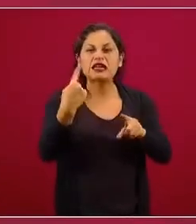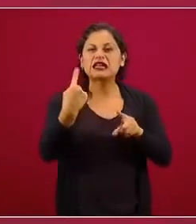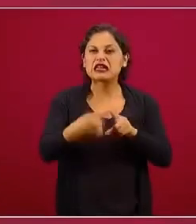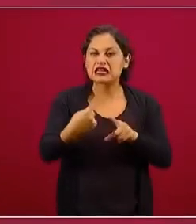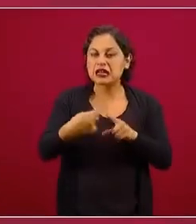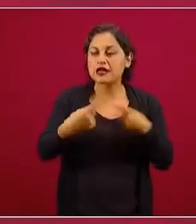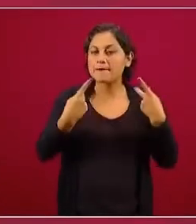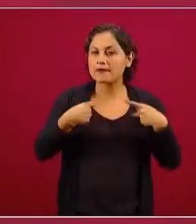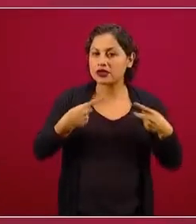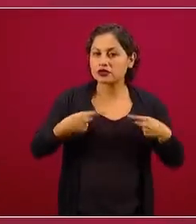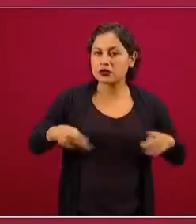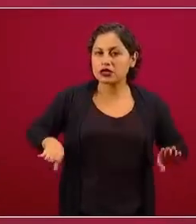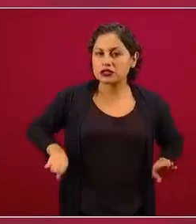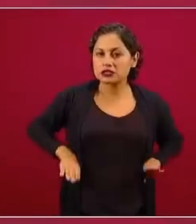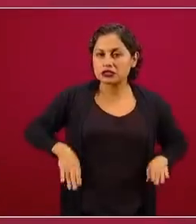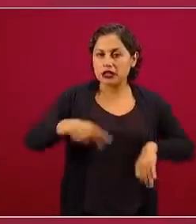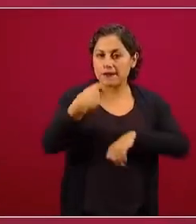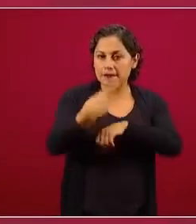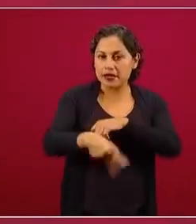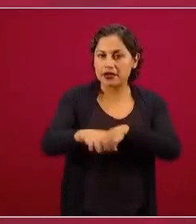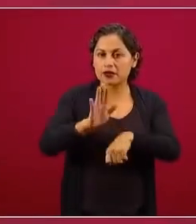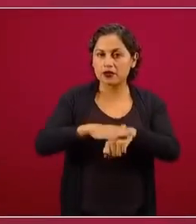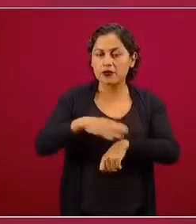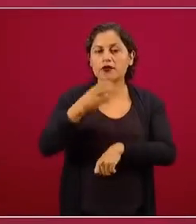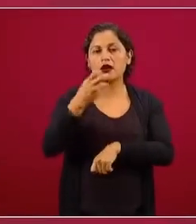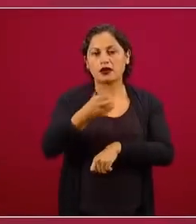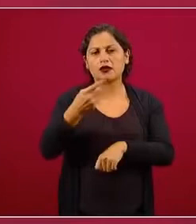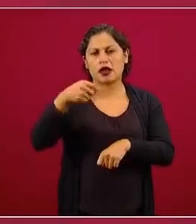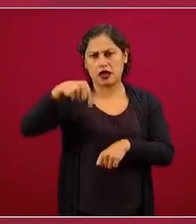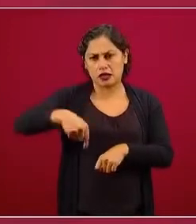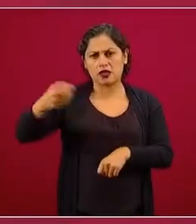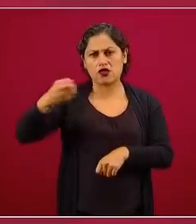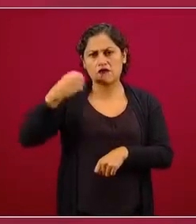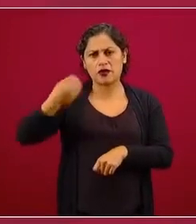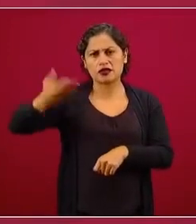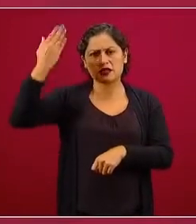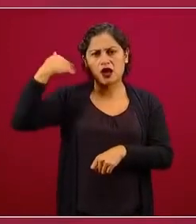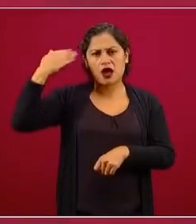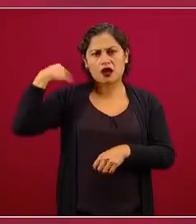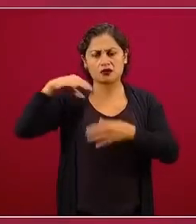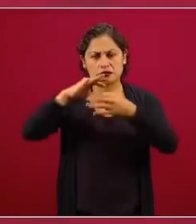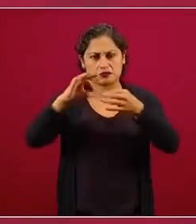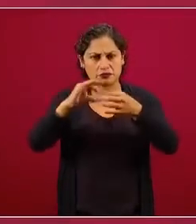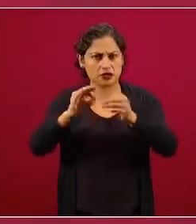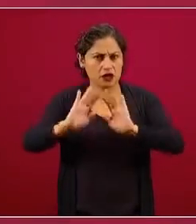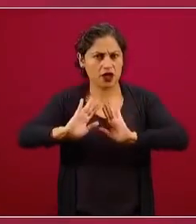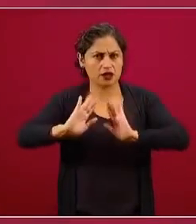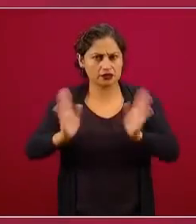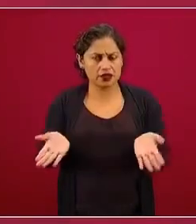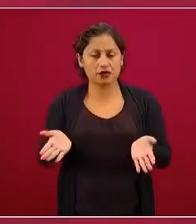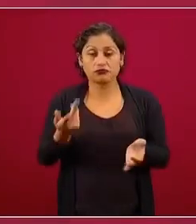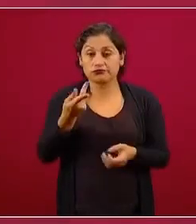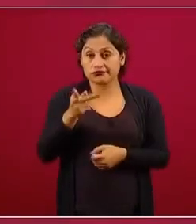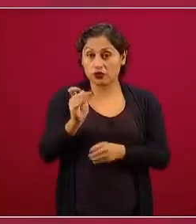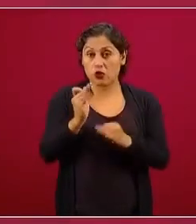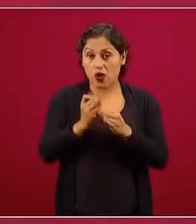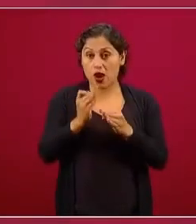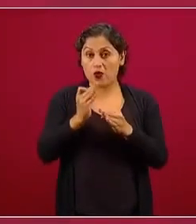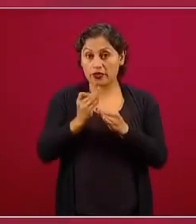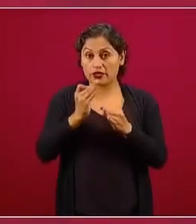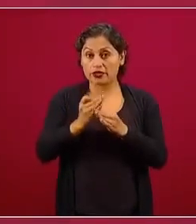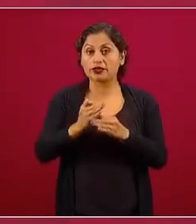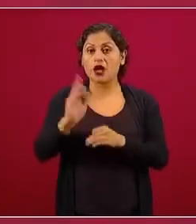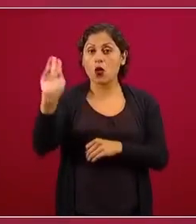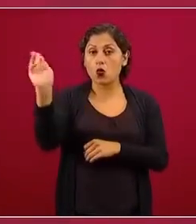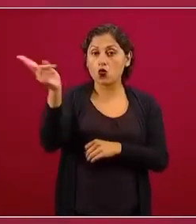de alguna manera evidenciando en las diferentes conferencias, pero en este momento se está trabajando muy, muy de cerca con los grupos